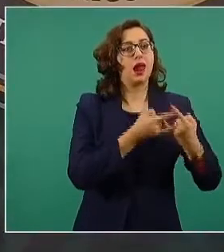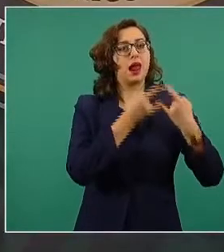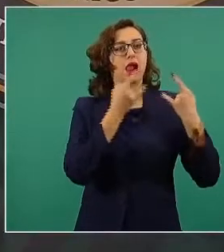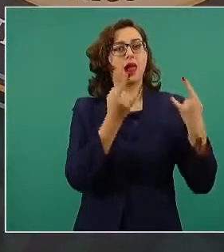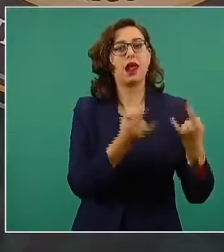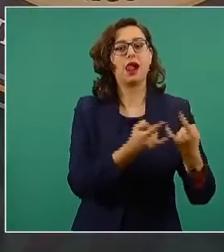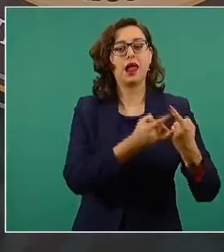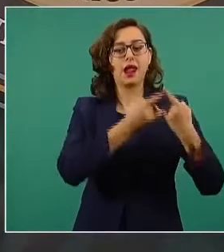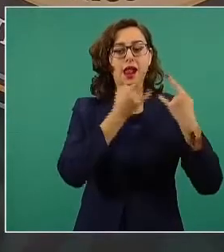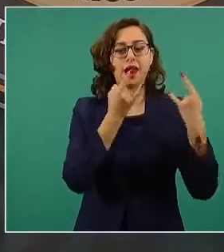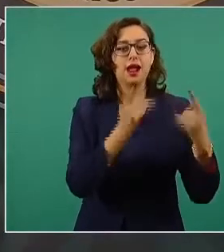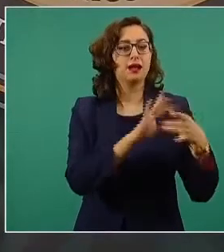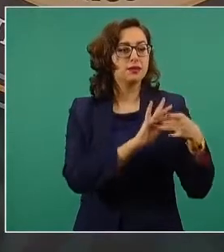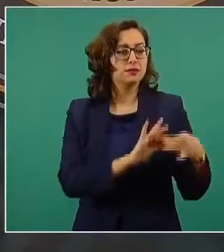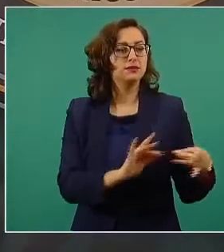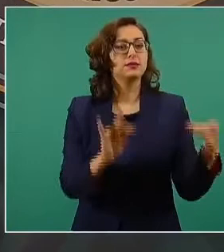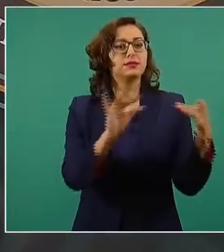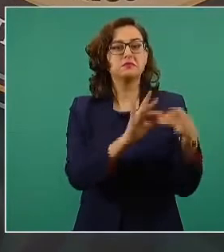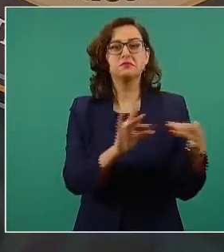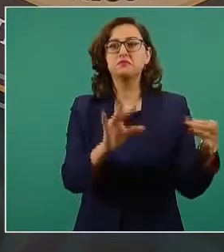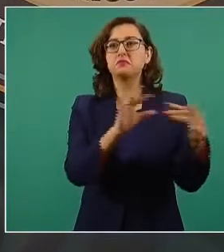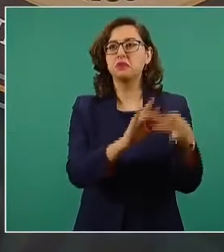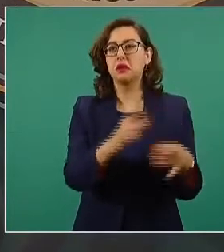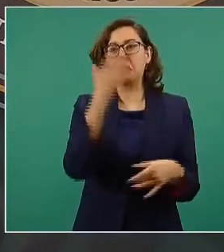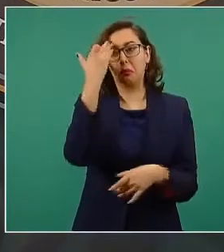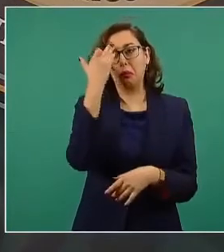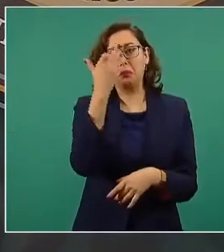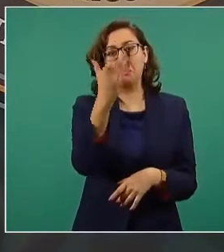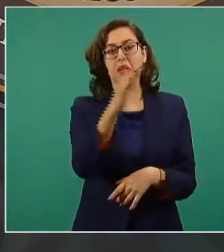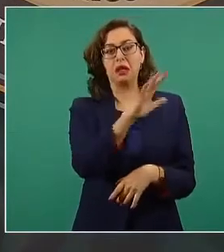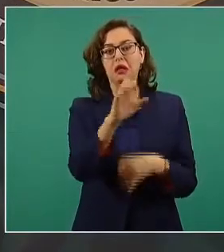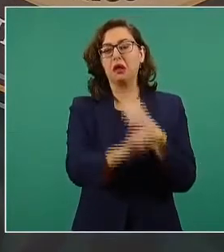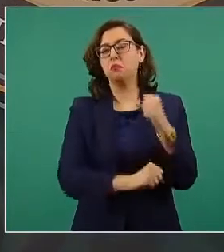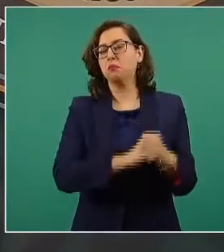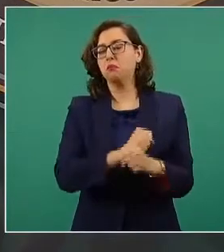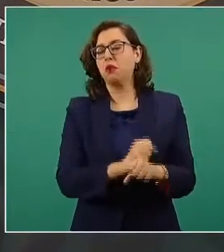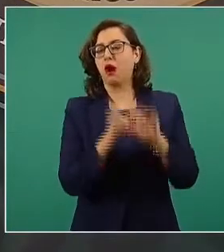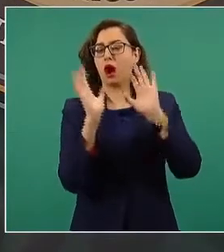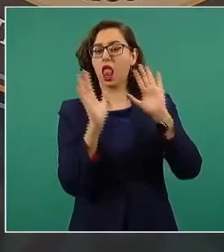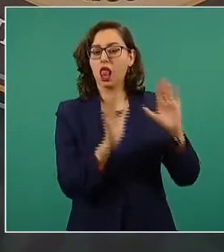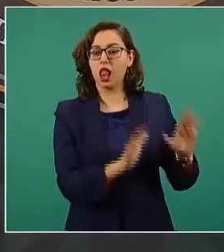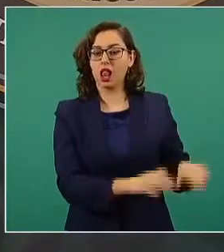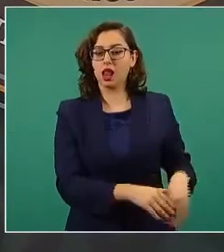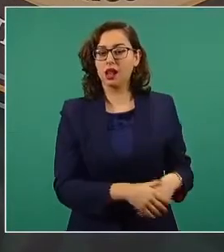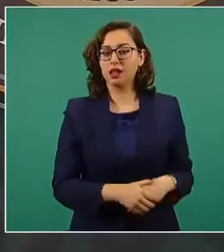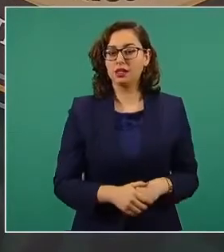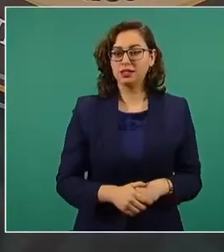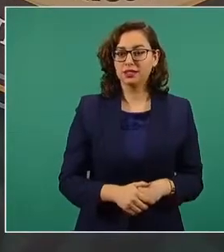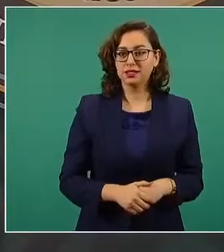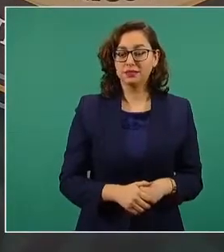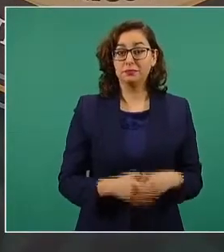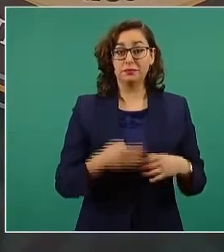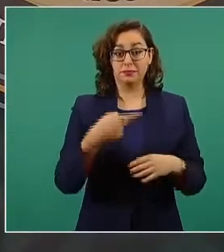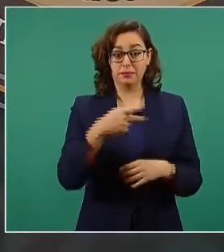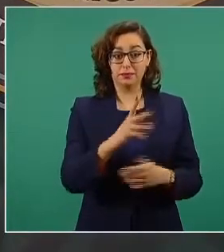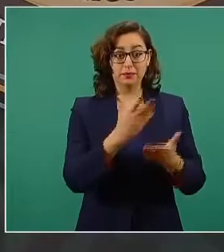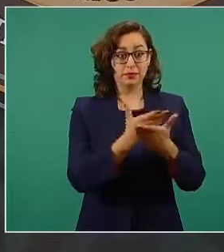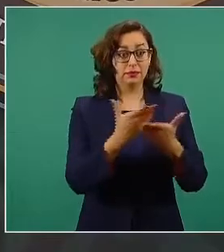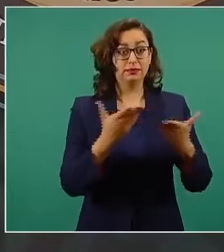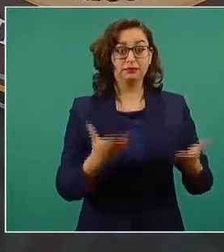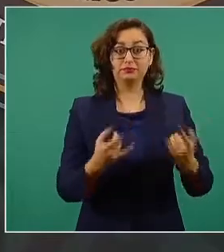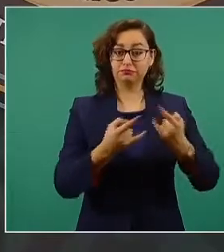el relato, la historia, de acuerdo con este museo del Templo Mayor, es que los mexicas llegaron de Aztlán después de una